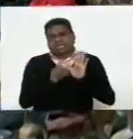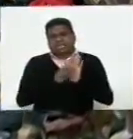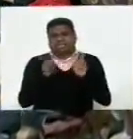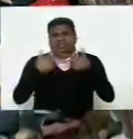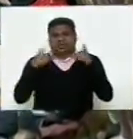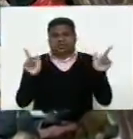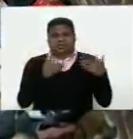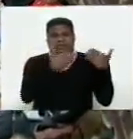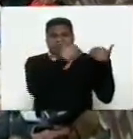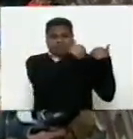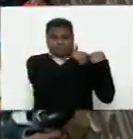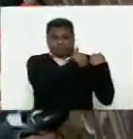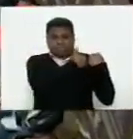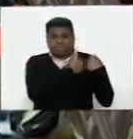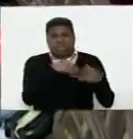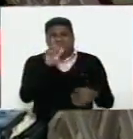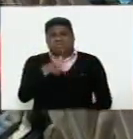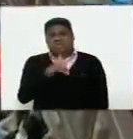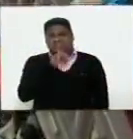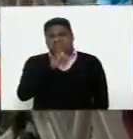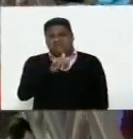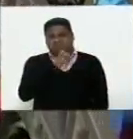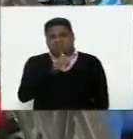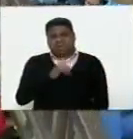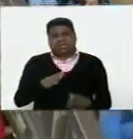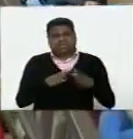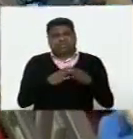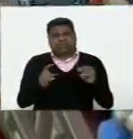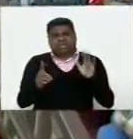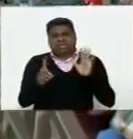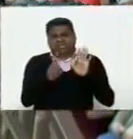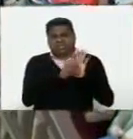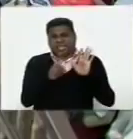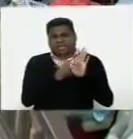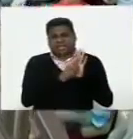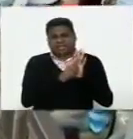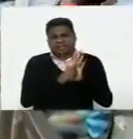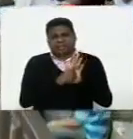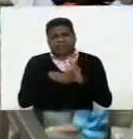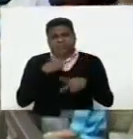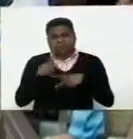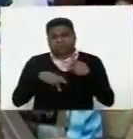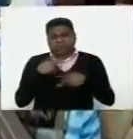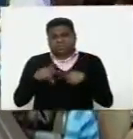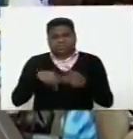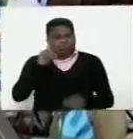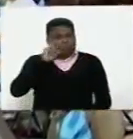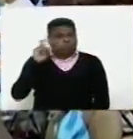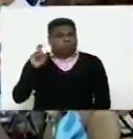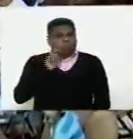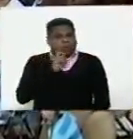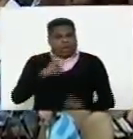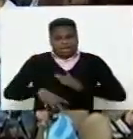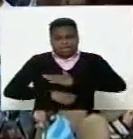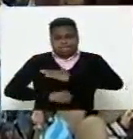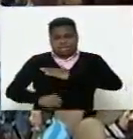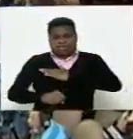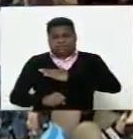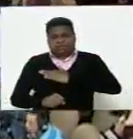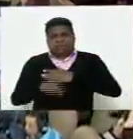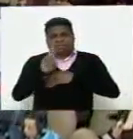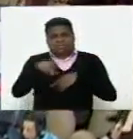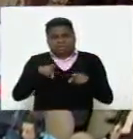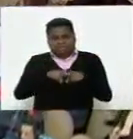responsable e informada sobre el derecho de la gestación, trabajo de parto, parto vaginal